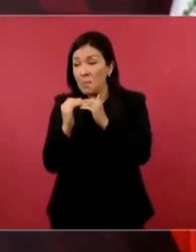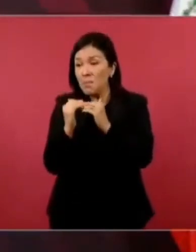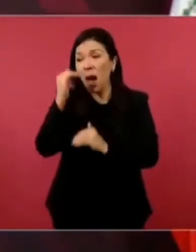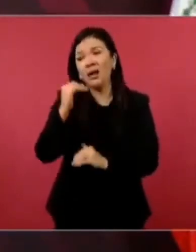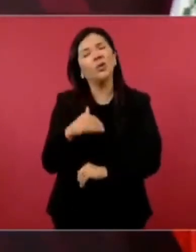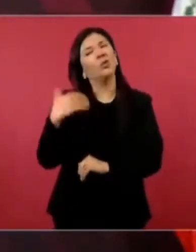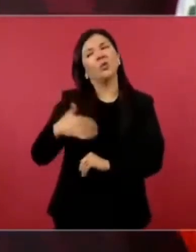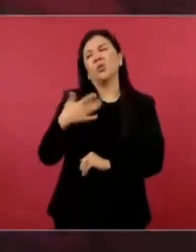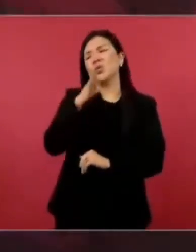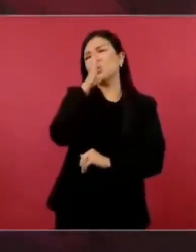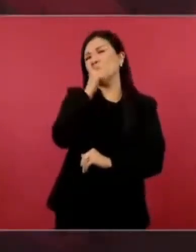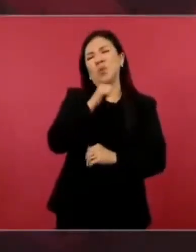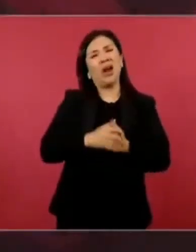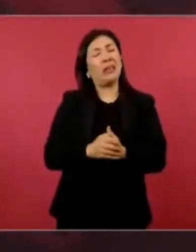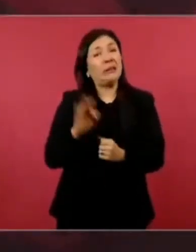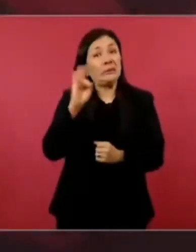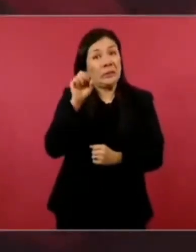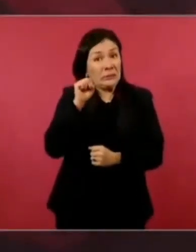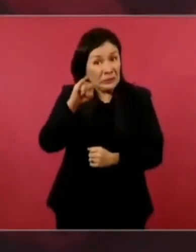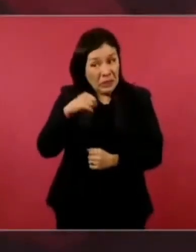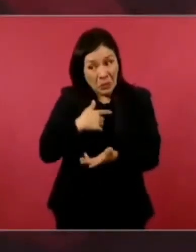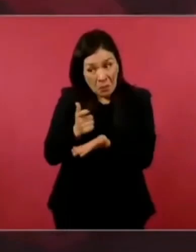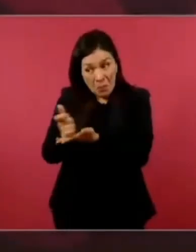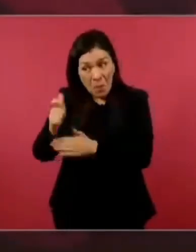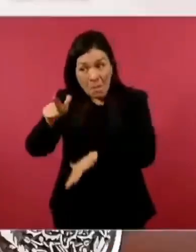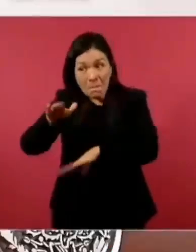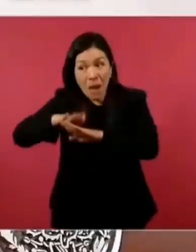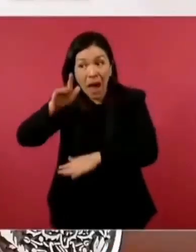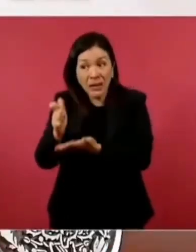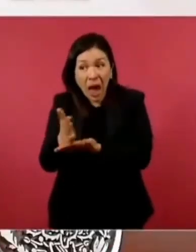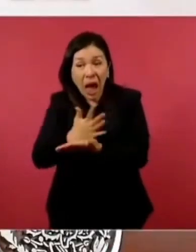salario iba a haber inflación.